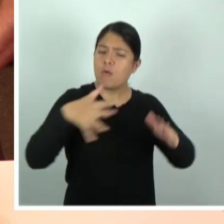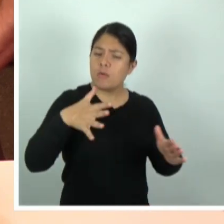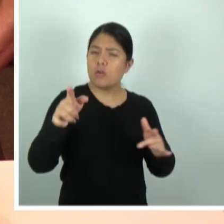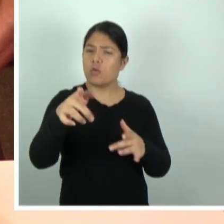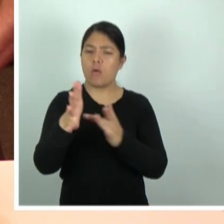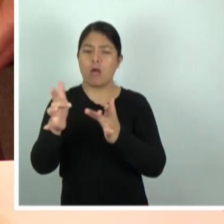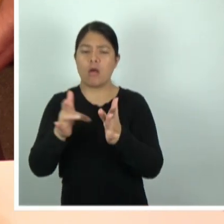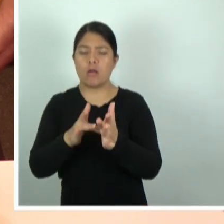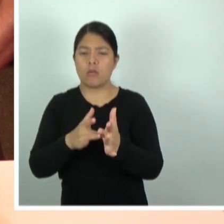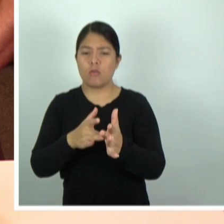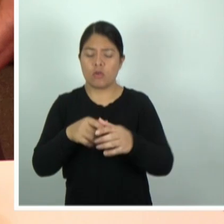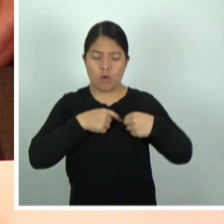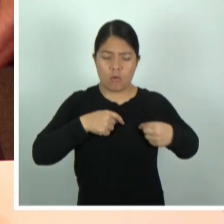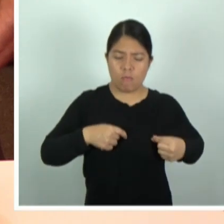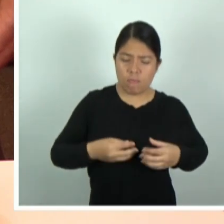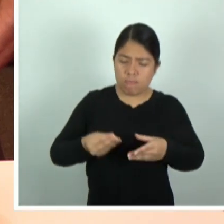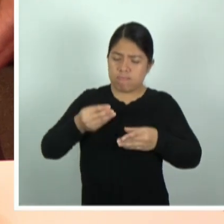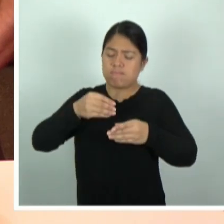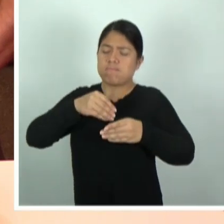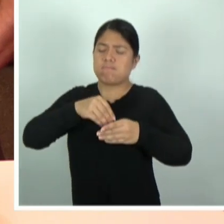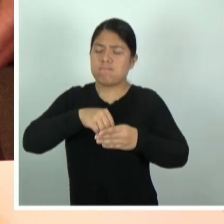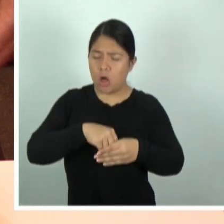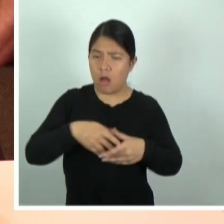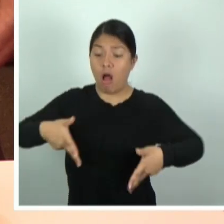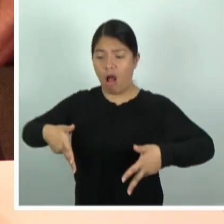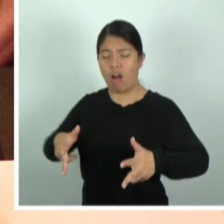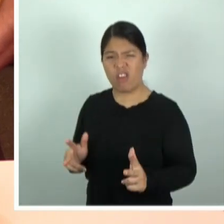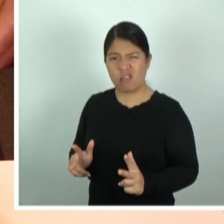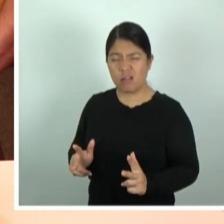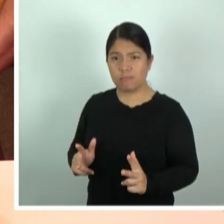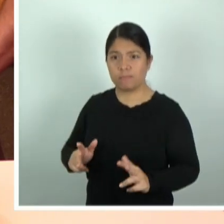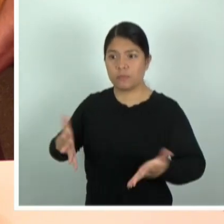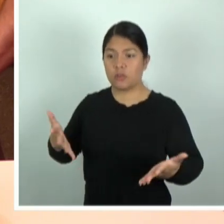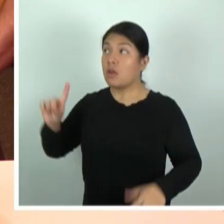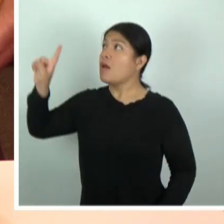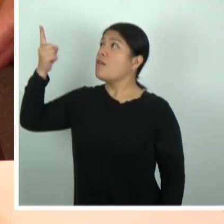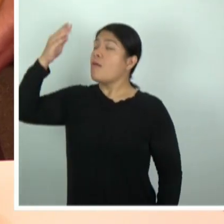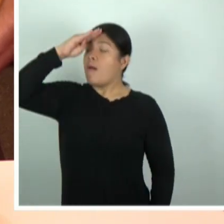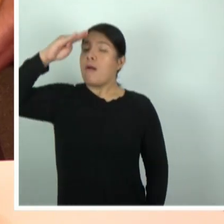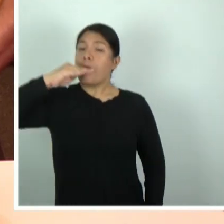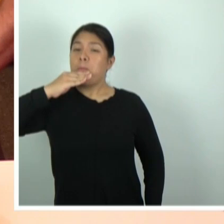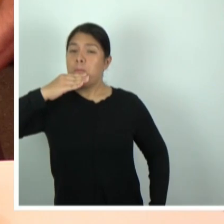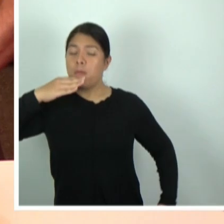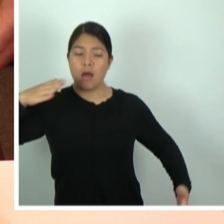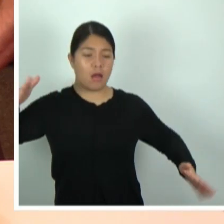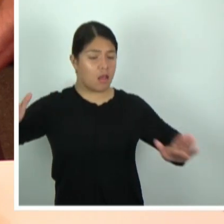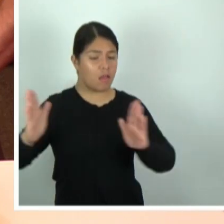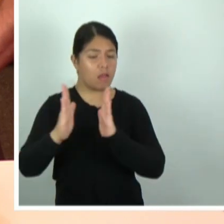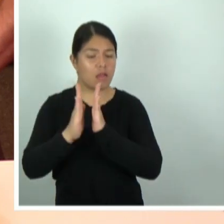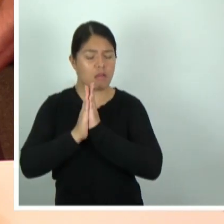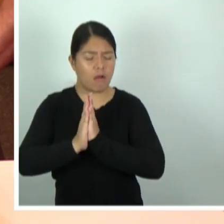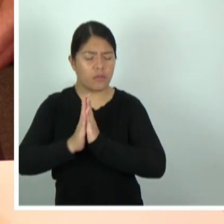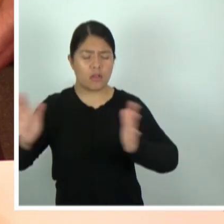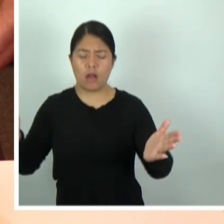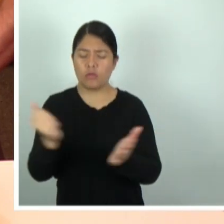momento Dios el Padre te regala toda la santidad. Por eso, vivir en